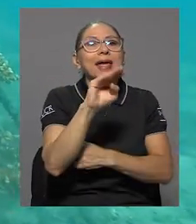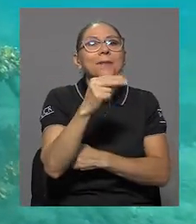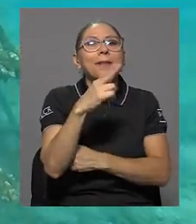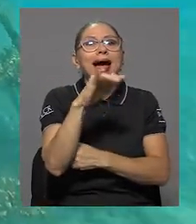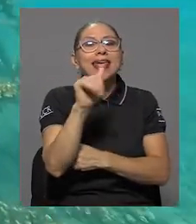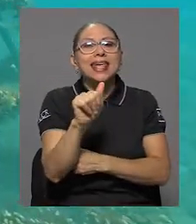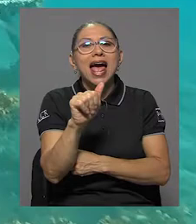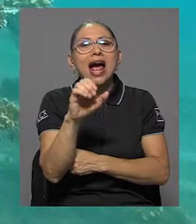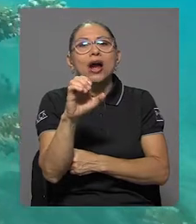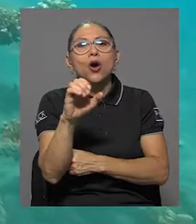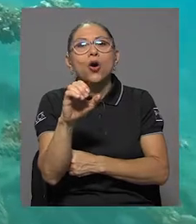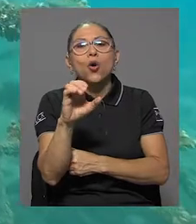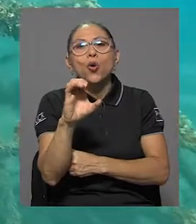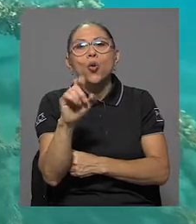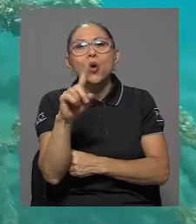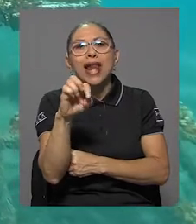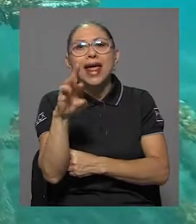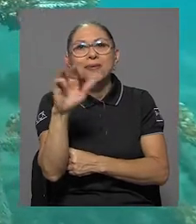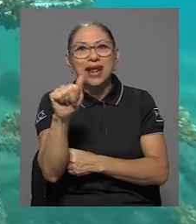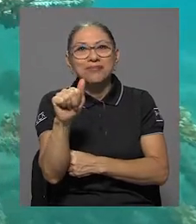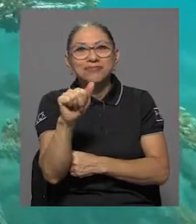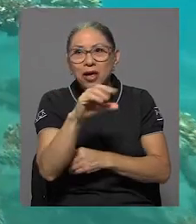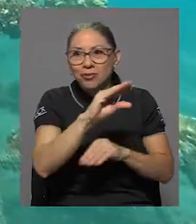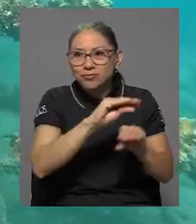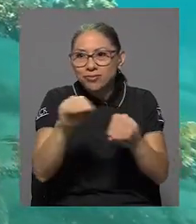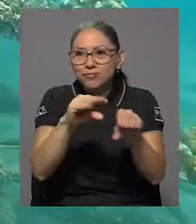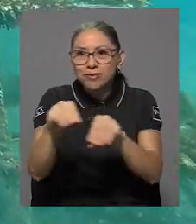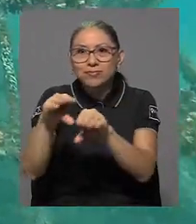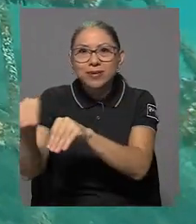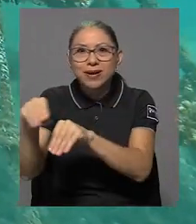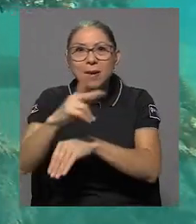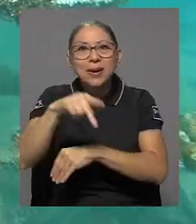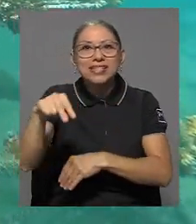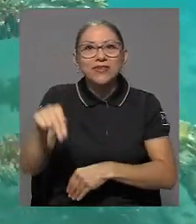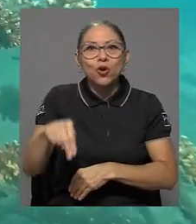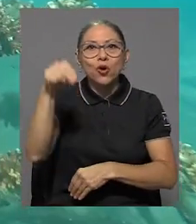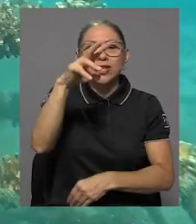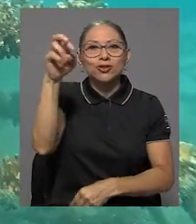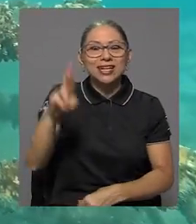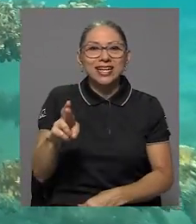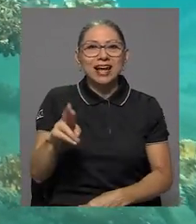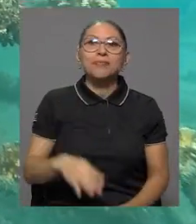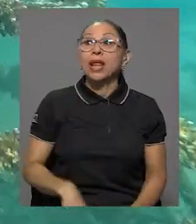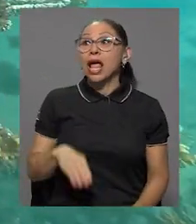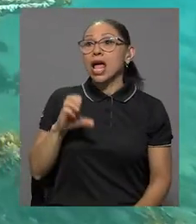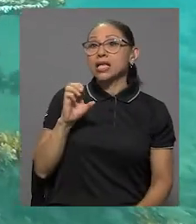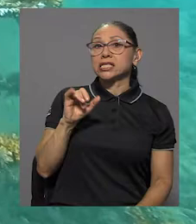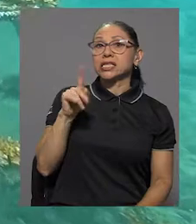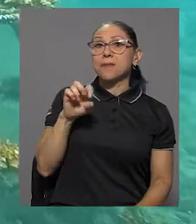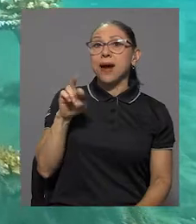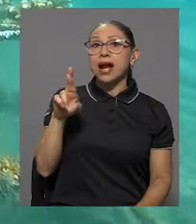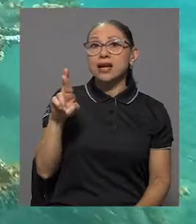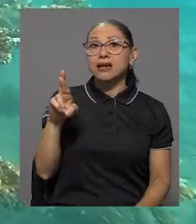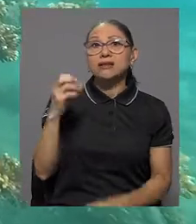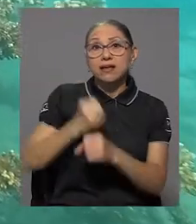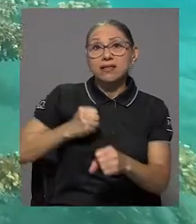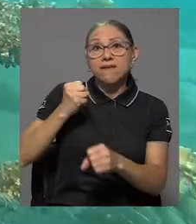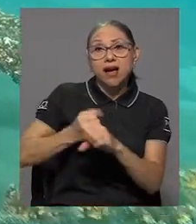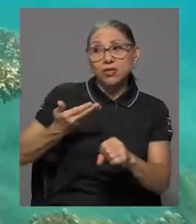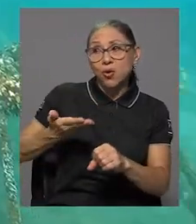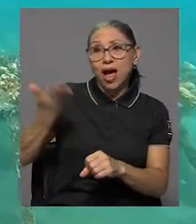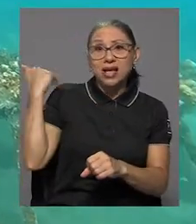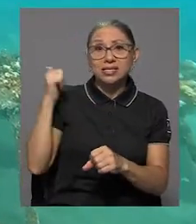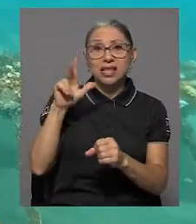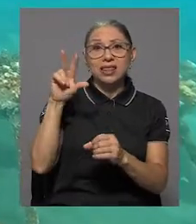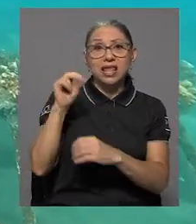Culebra, ubicada en el Pacífico Norte de Costa Rica. El CIMAR viene trabajando en esta zona desde hace 30 años, tal vez siendo una de las